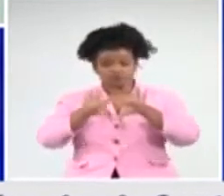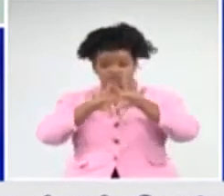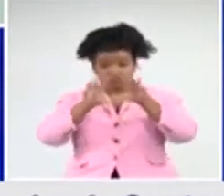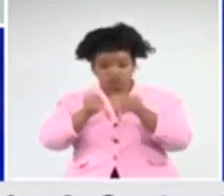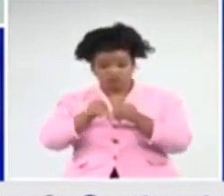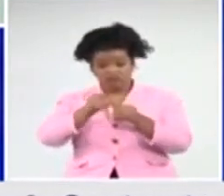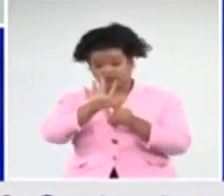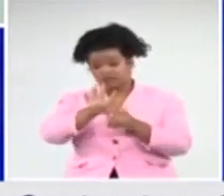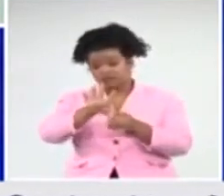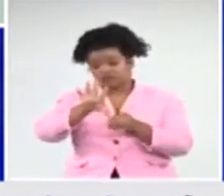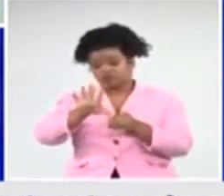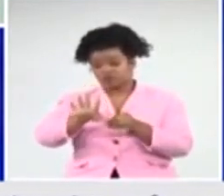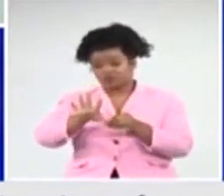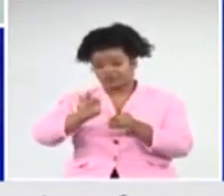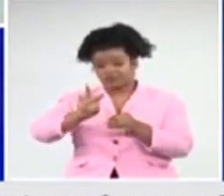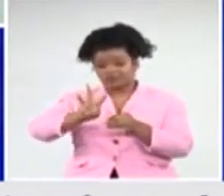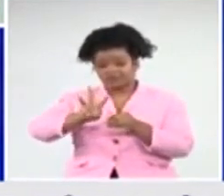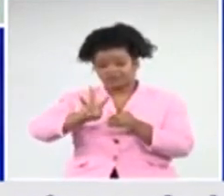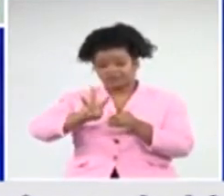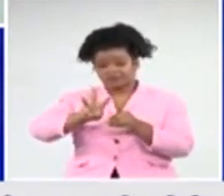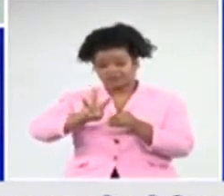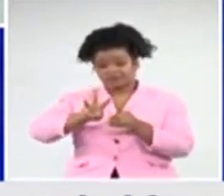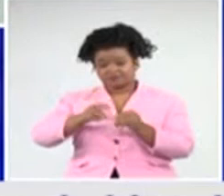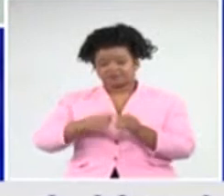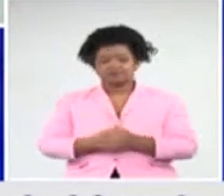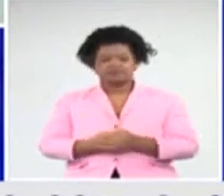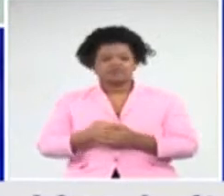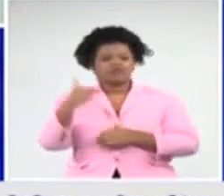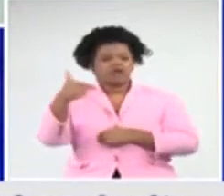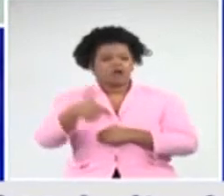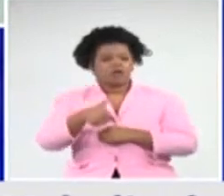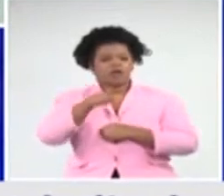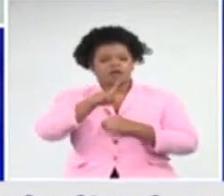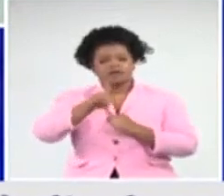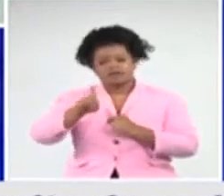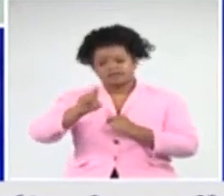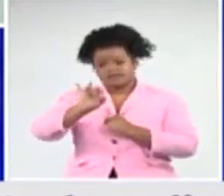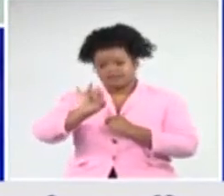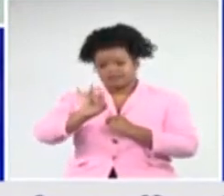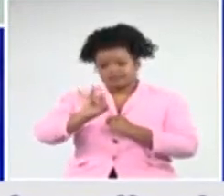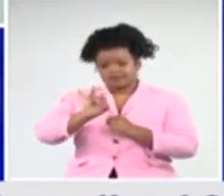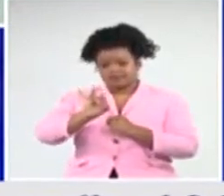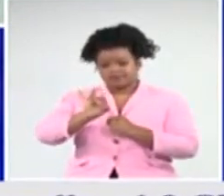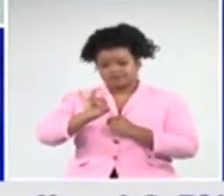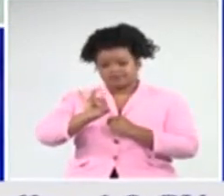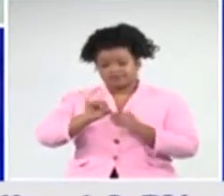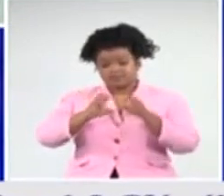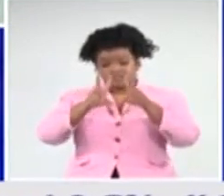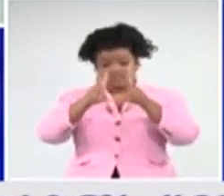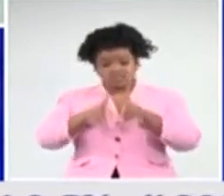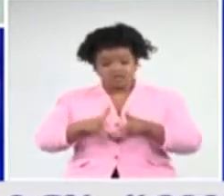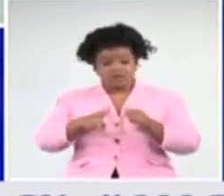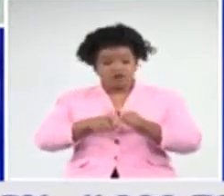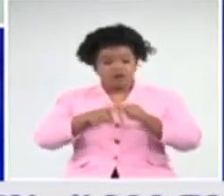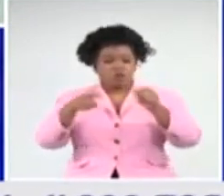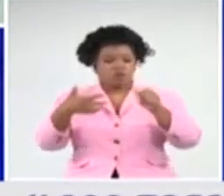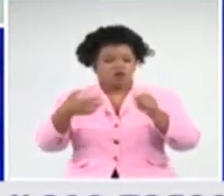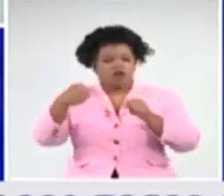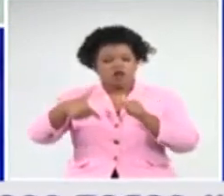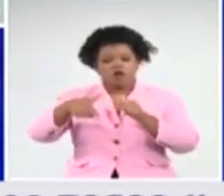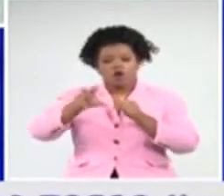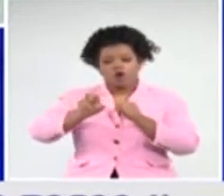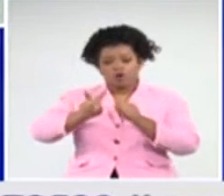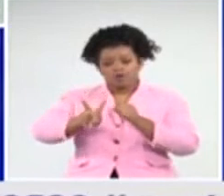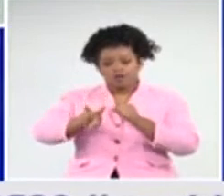553 en total, Hawái Grande con 117, el número mayor, Jovellano